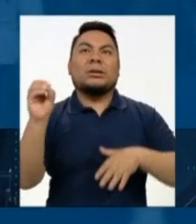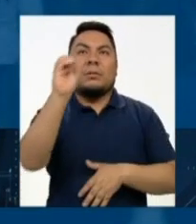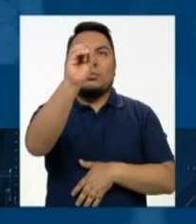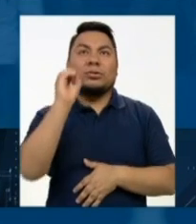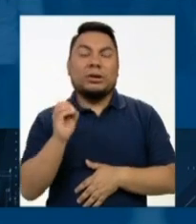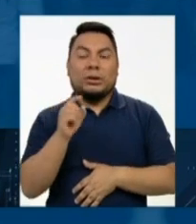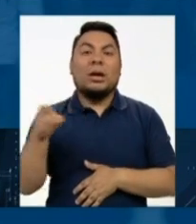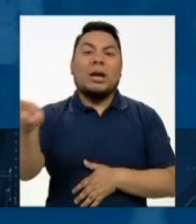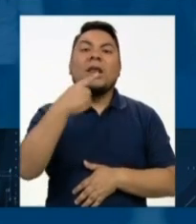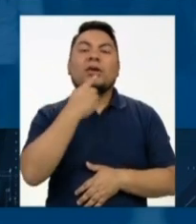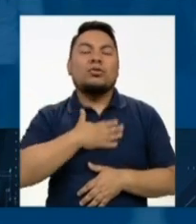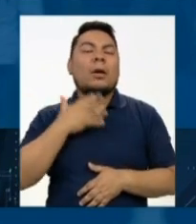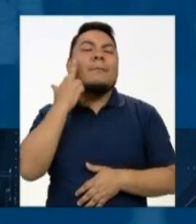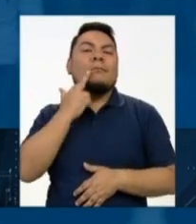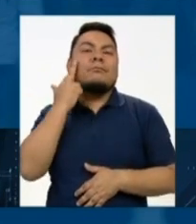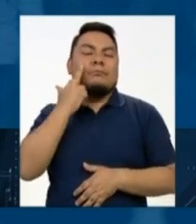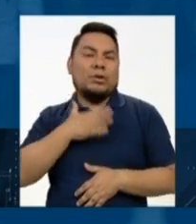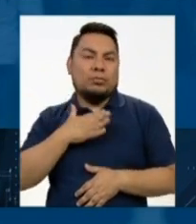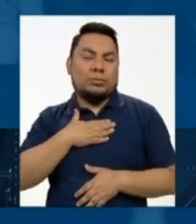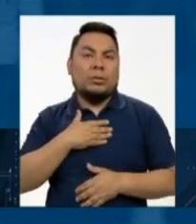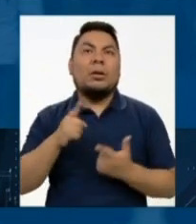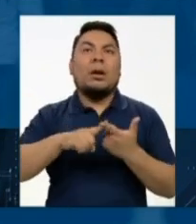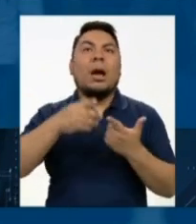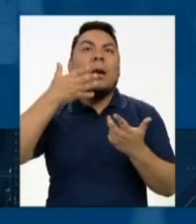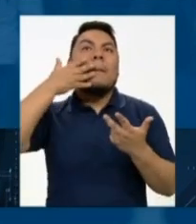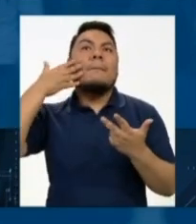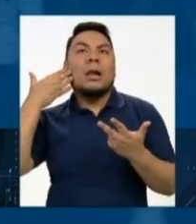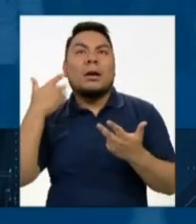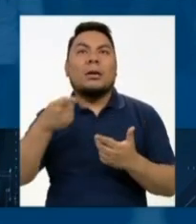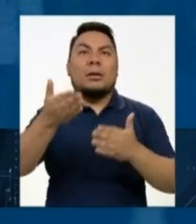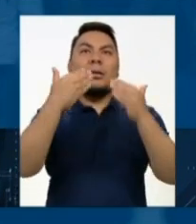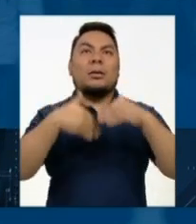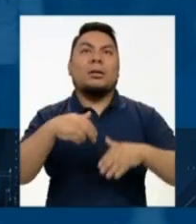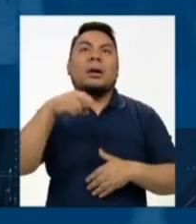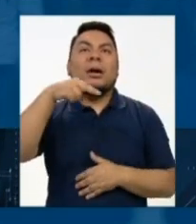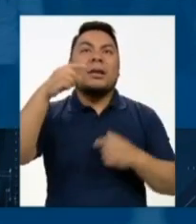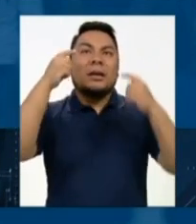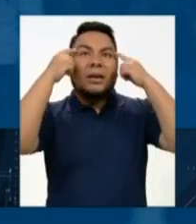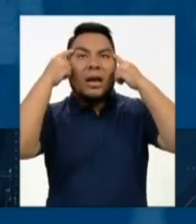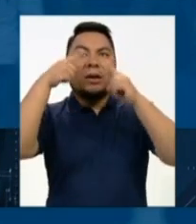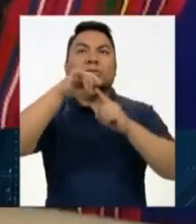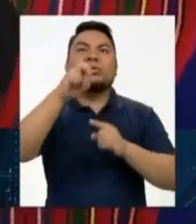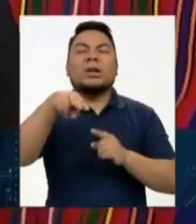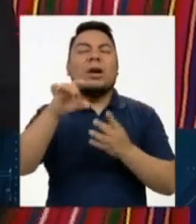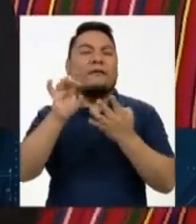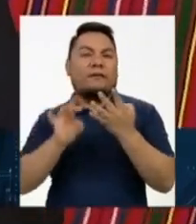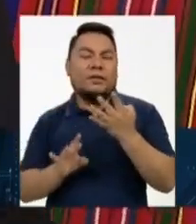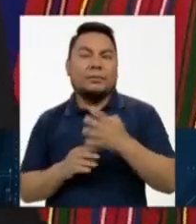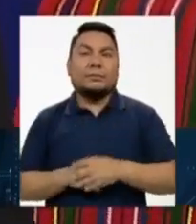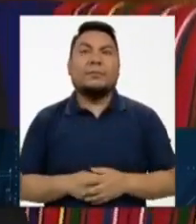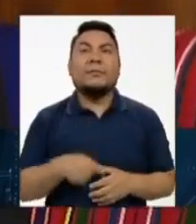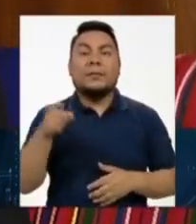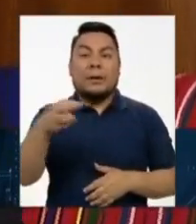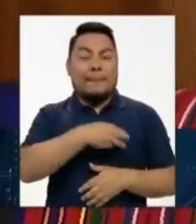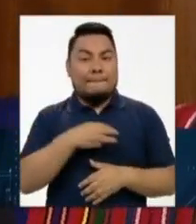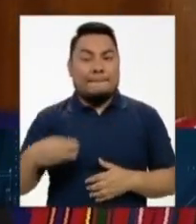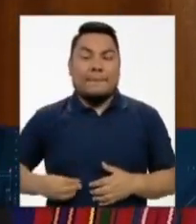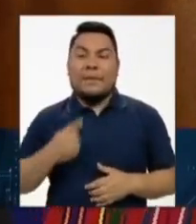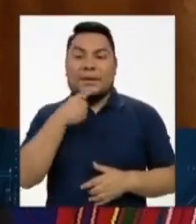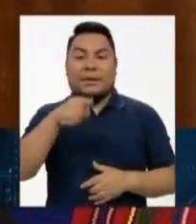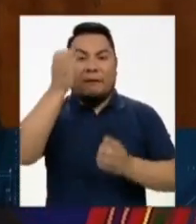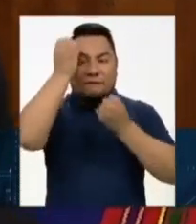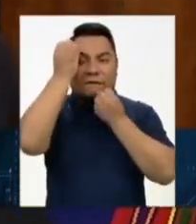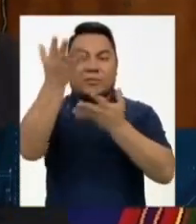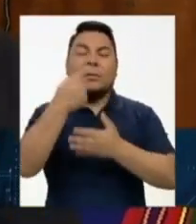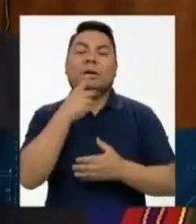población se considera mestiza 5% blanca y el resto nikkei tussam y otros la ministra resaltó que con esta información